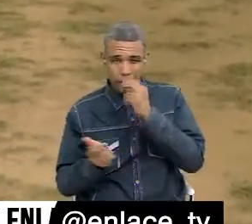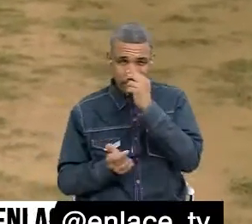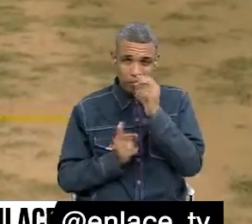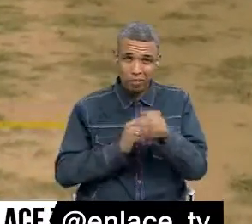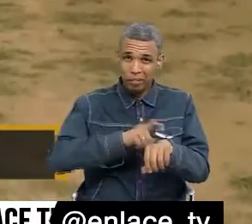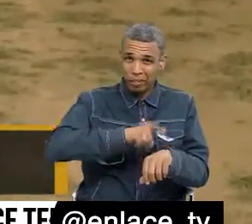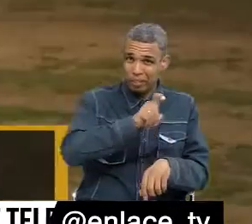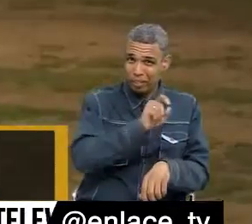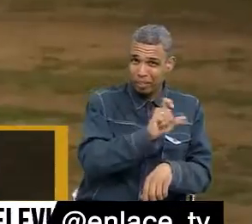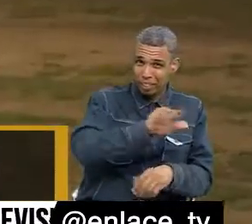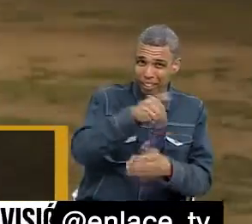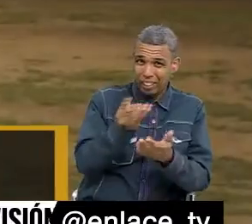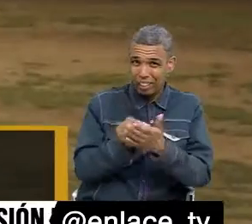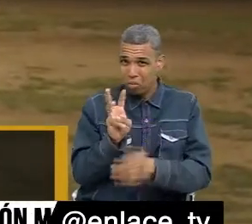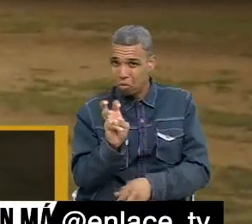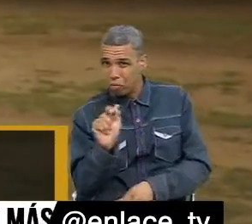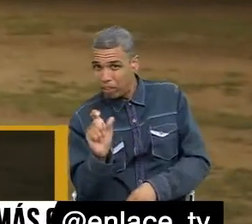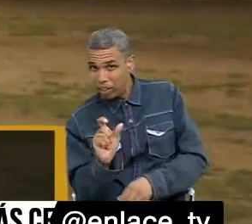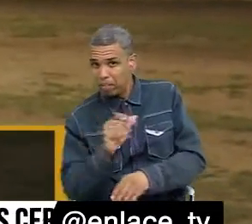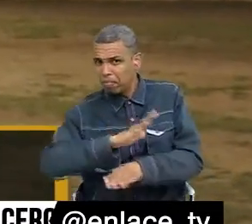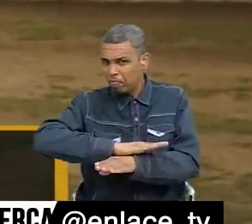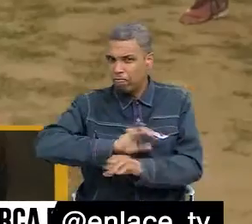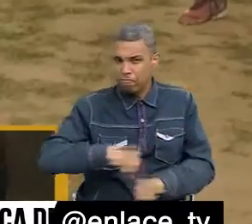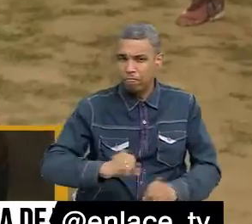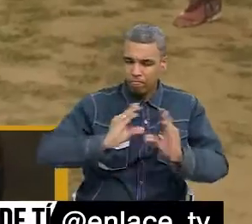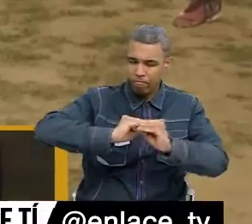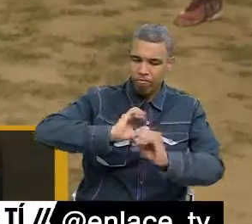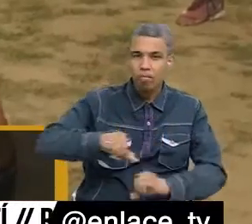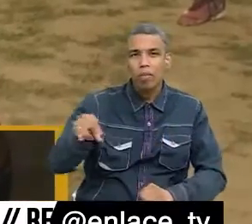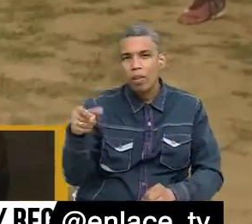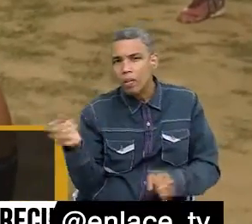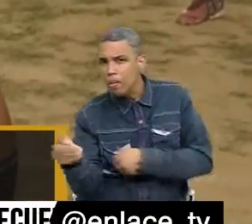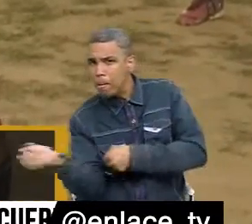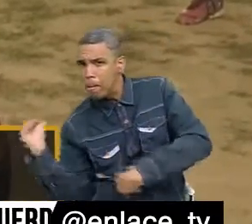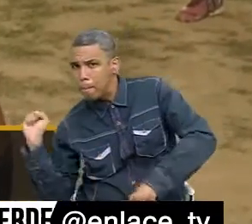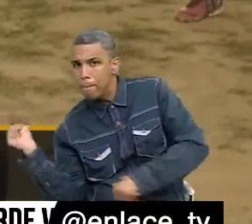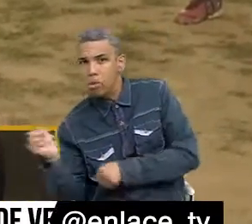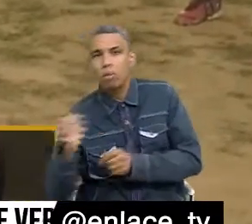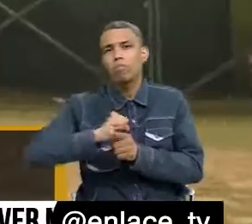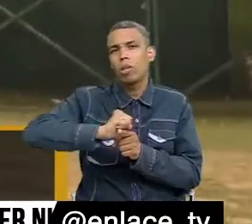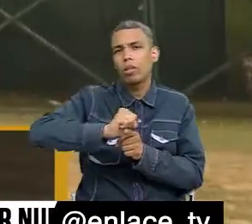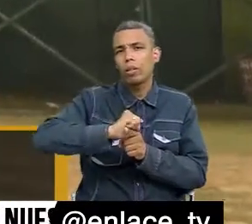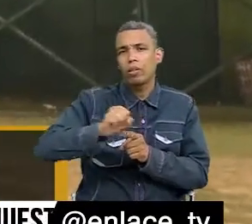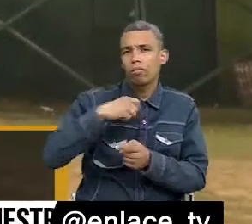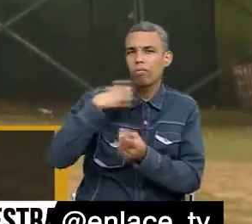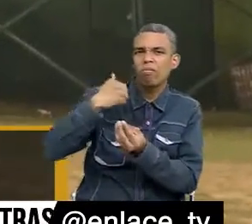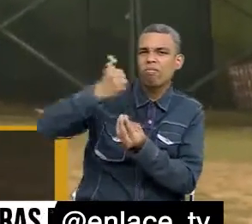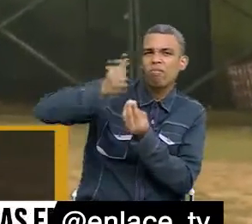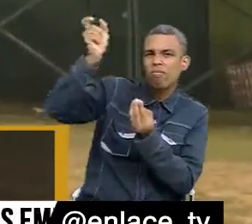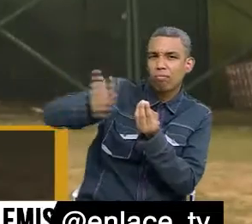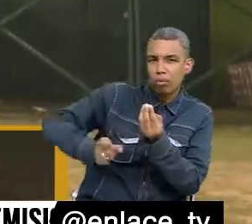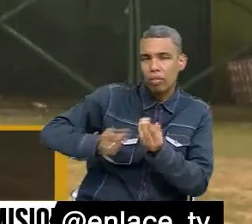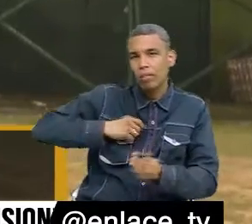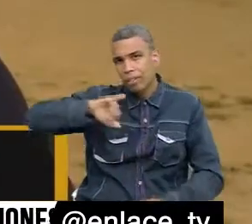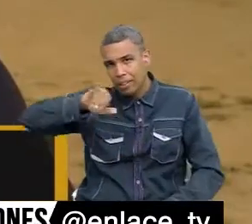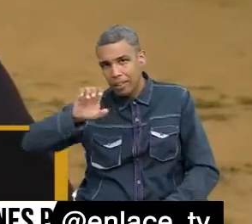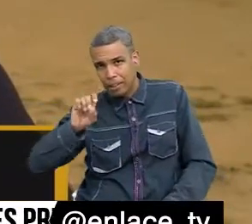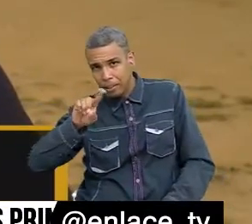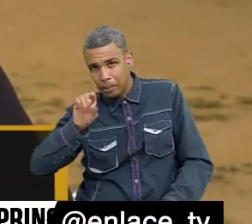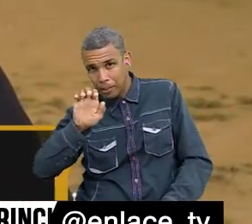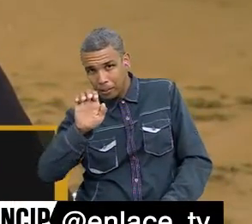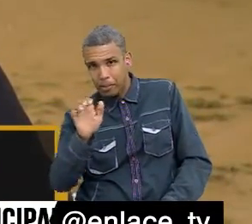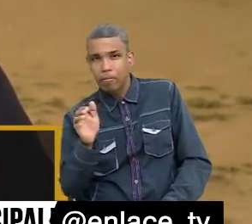Machuca tienen lugar los entrenamientos de la Escuela de Lanzadores de Bola Rápida dirigida por el instructor venezolano José Guerrero. Bola rápida,